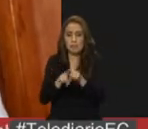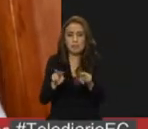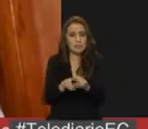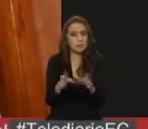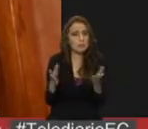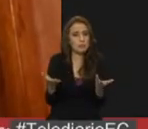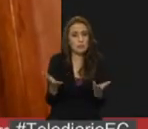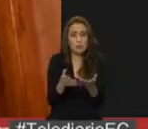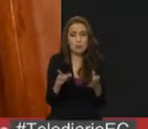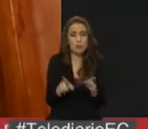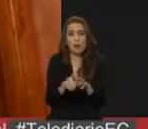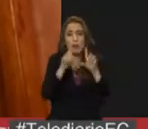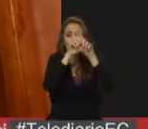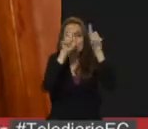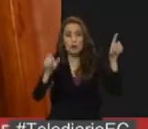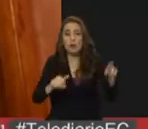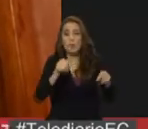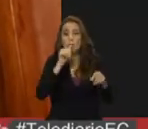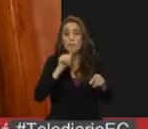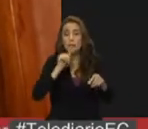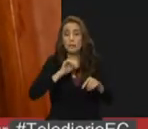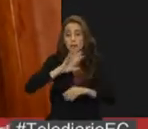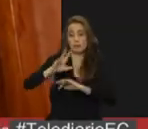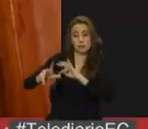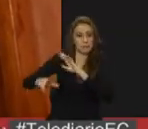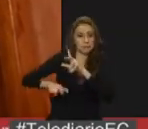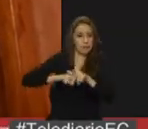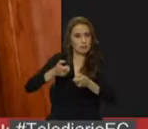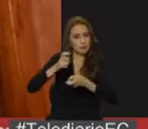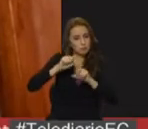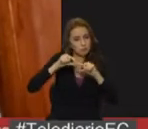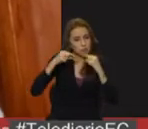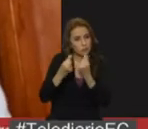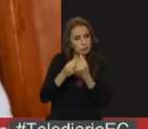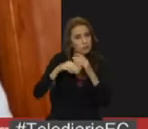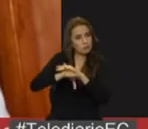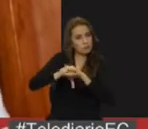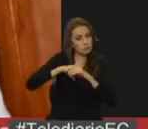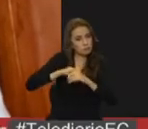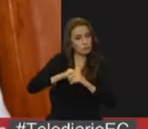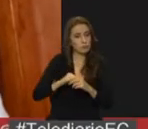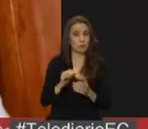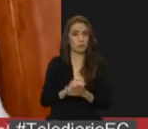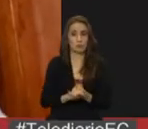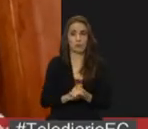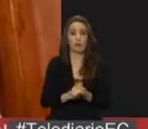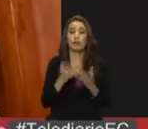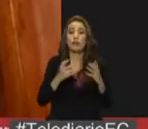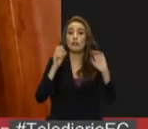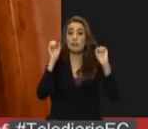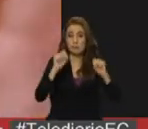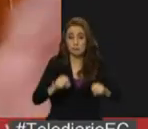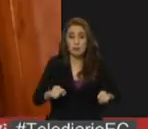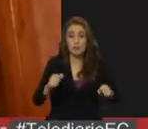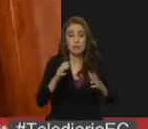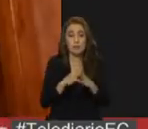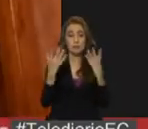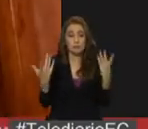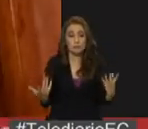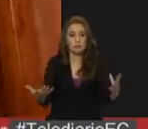siendo coaptado por la mafia de la función pública para en este entramado